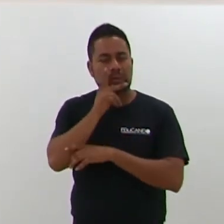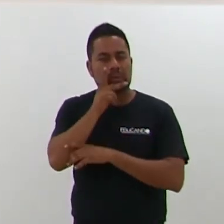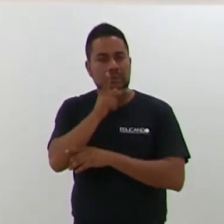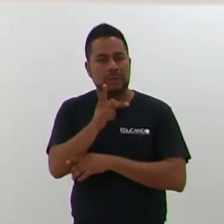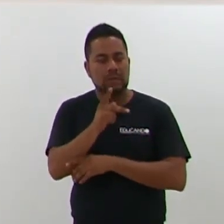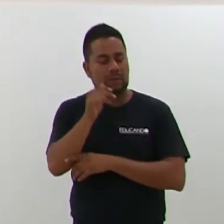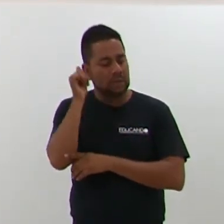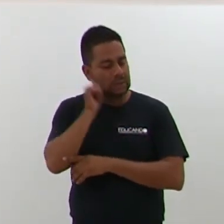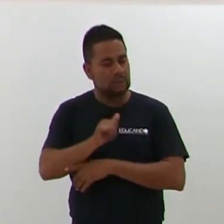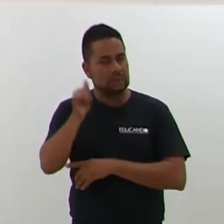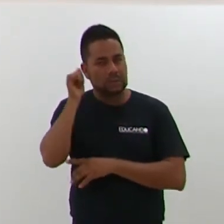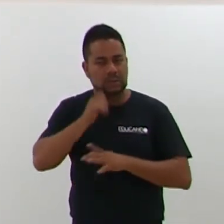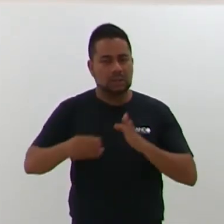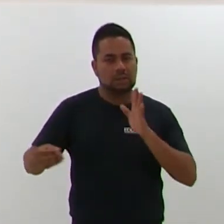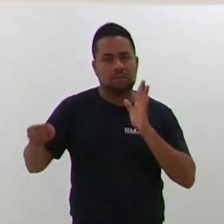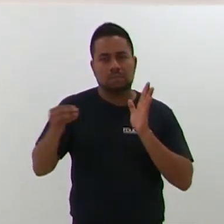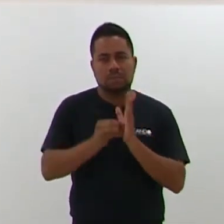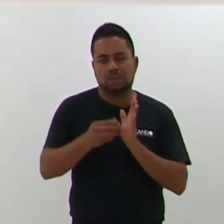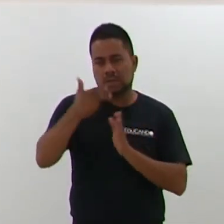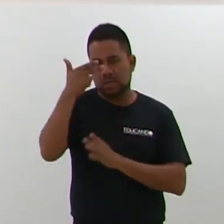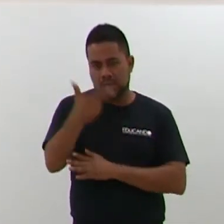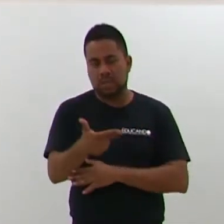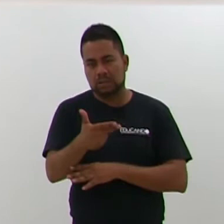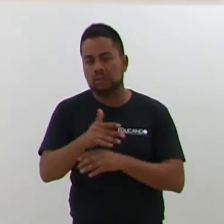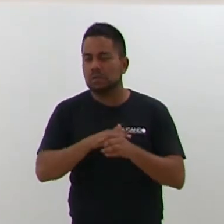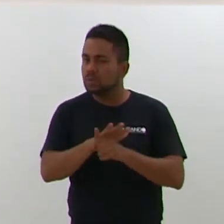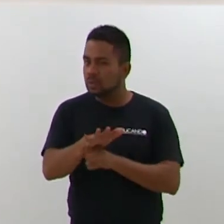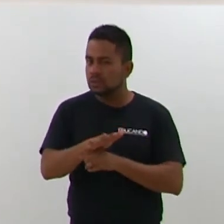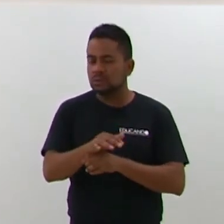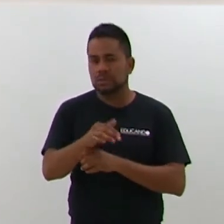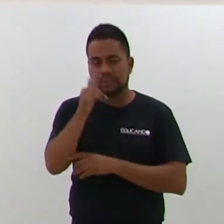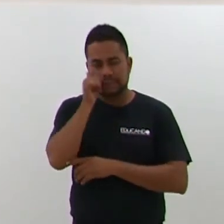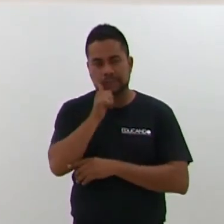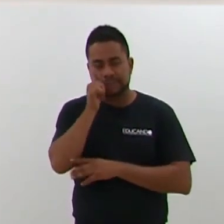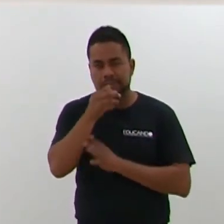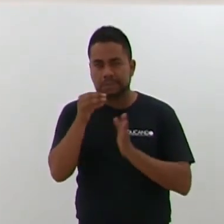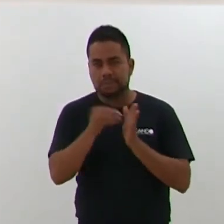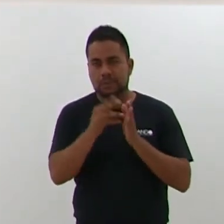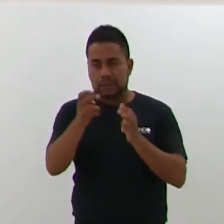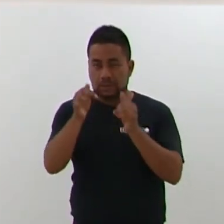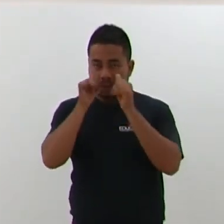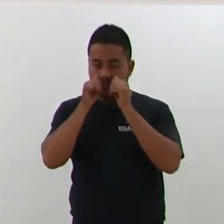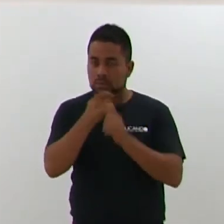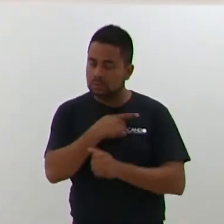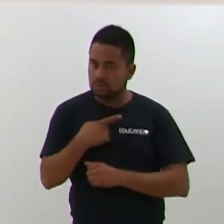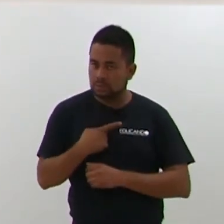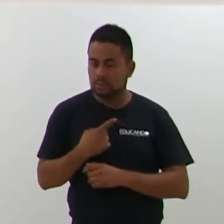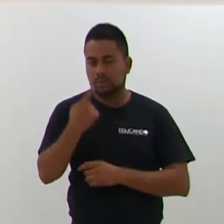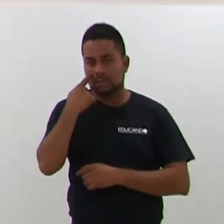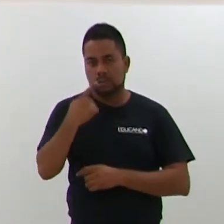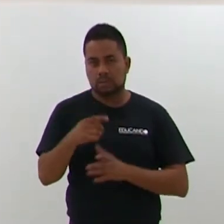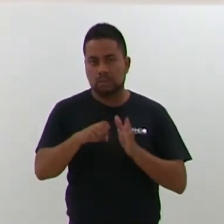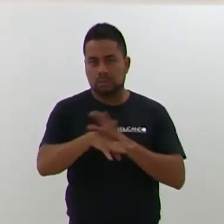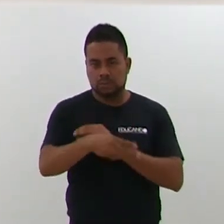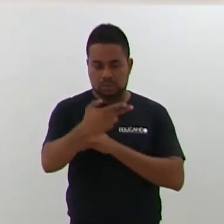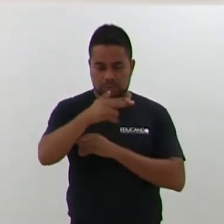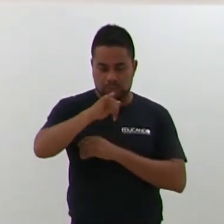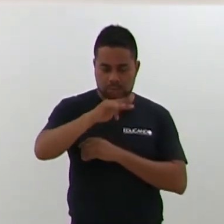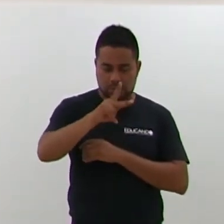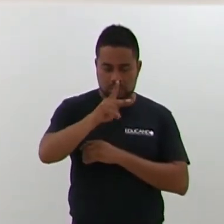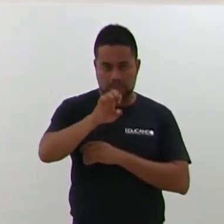que siempre van a utilizar y van a necesitar la H. Fíjense bien,